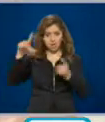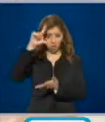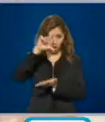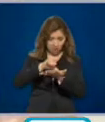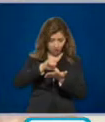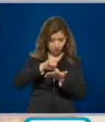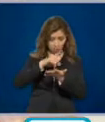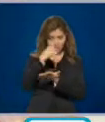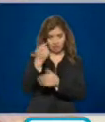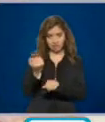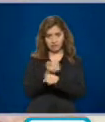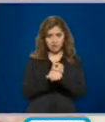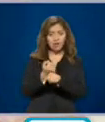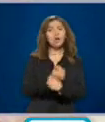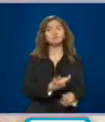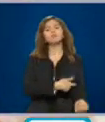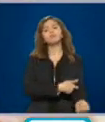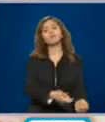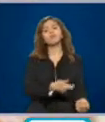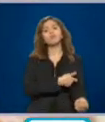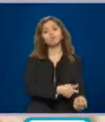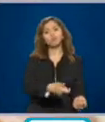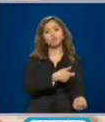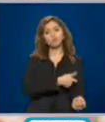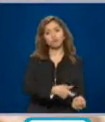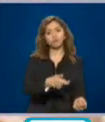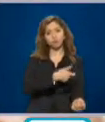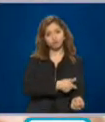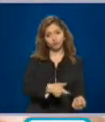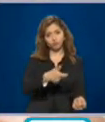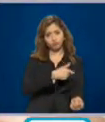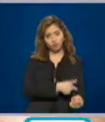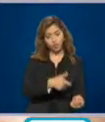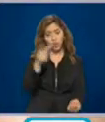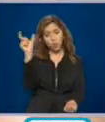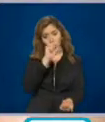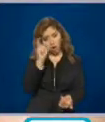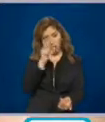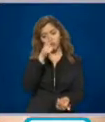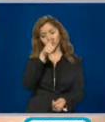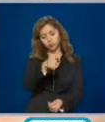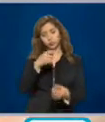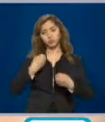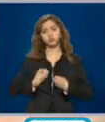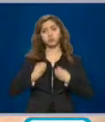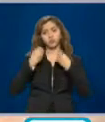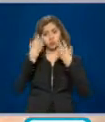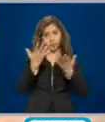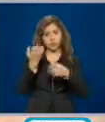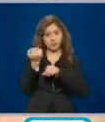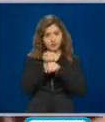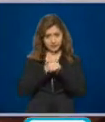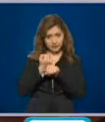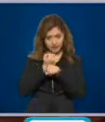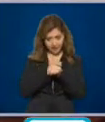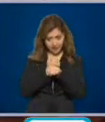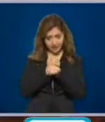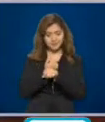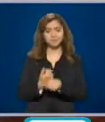es normalmente lo que se extrae en el momento de que se le hace al paciente